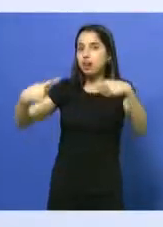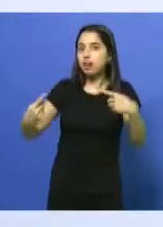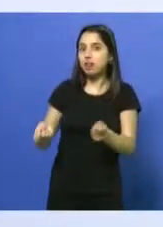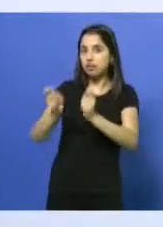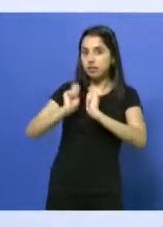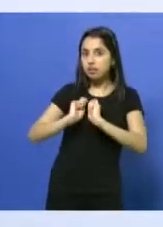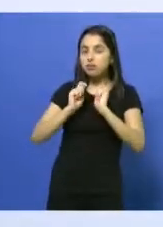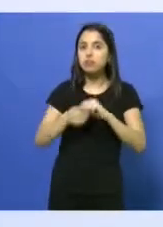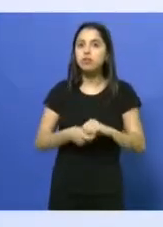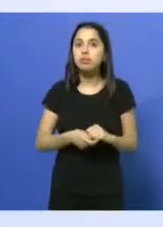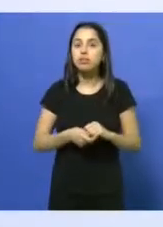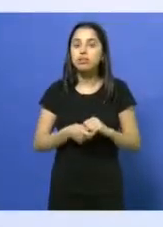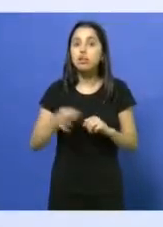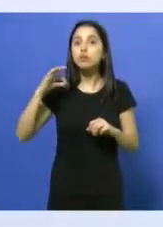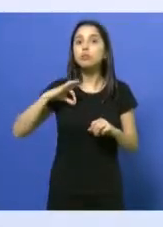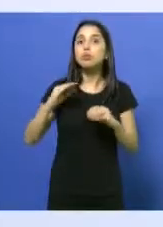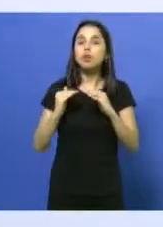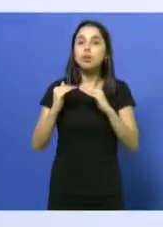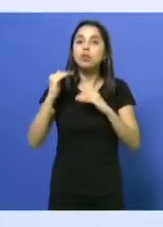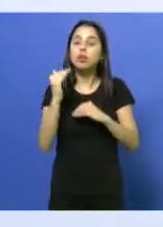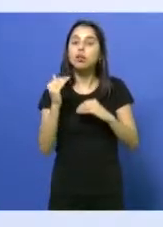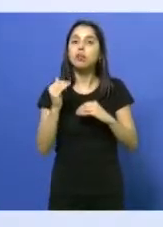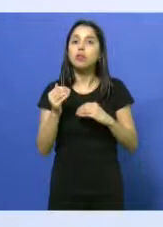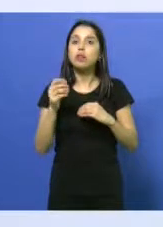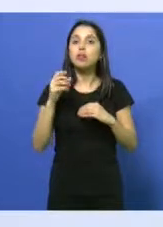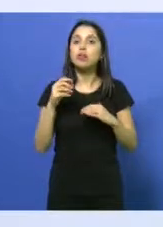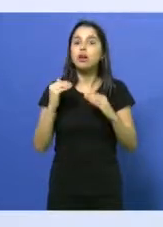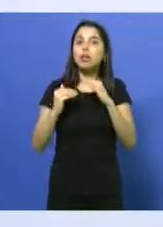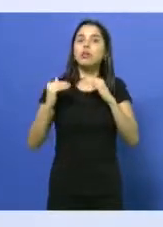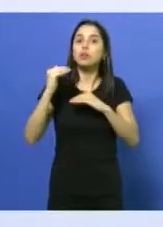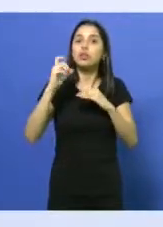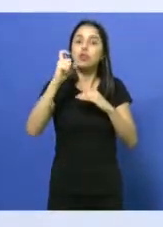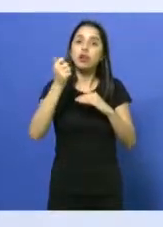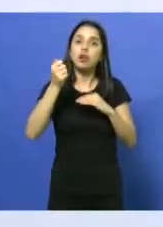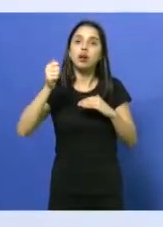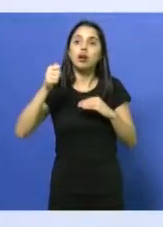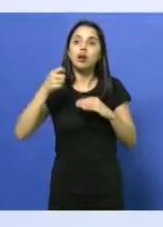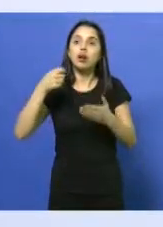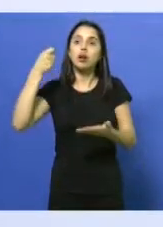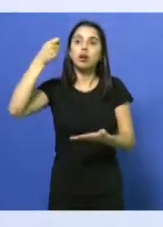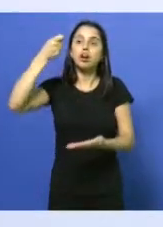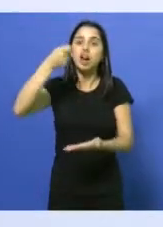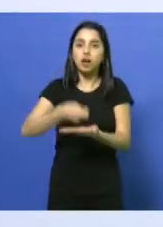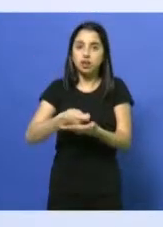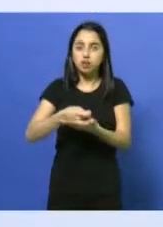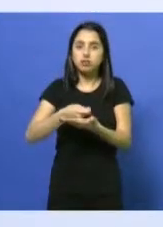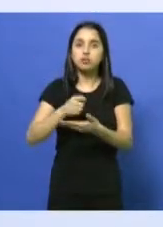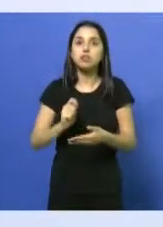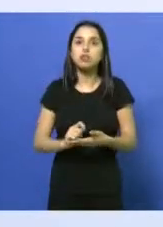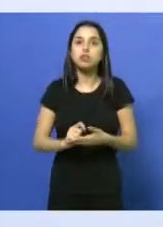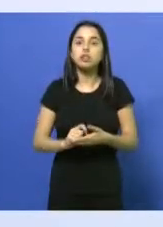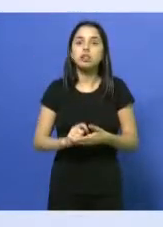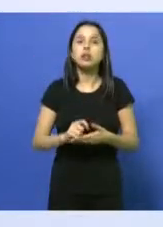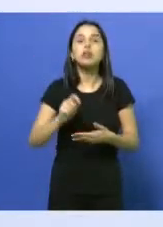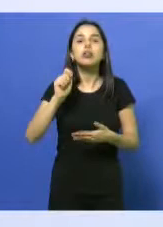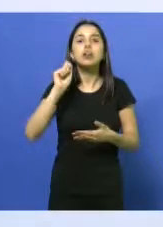Indudablemente que los salarios cuando aumentan, aumentan cash. Nosotros tenemos una paritaria que ha sido el 37% con cláusula